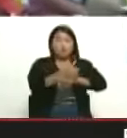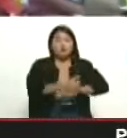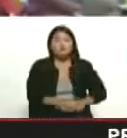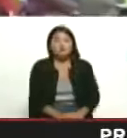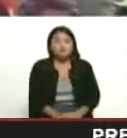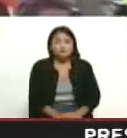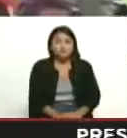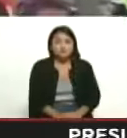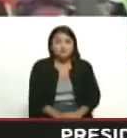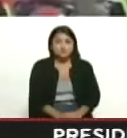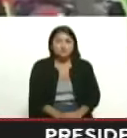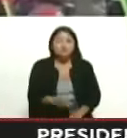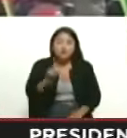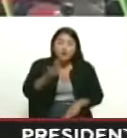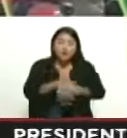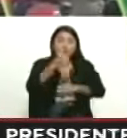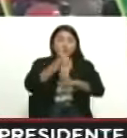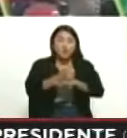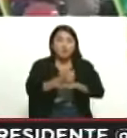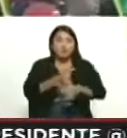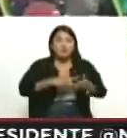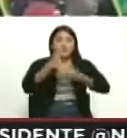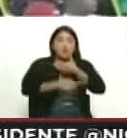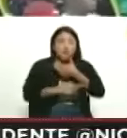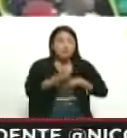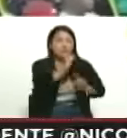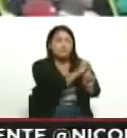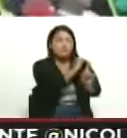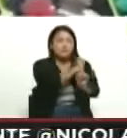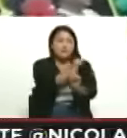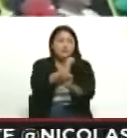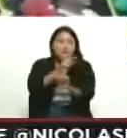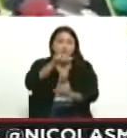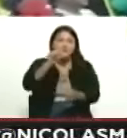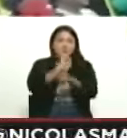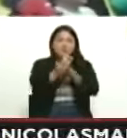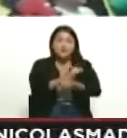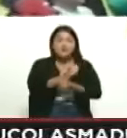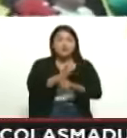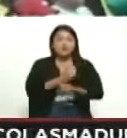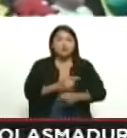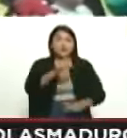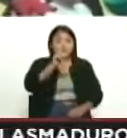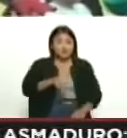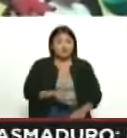Fue Ledezma el que hizo el plan para asesinar una cantidad de presos en la cárcel.